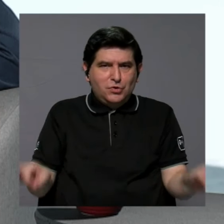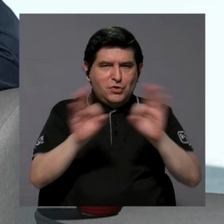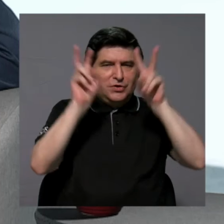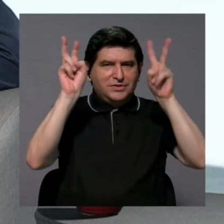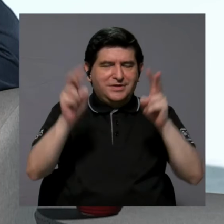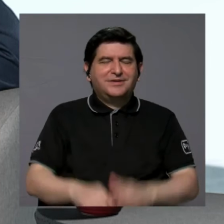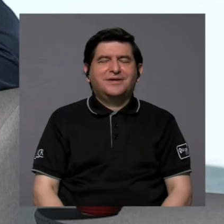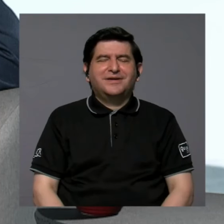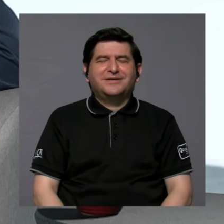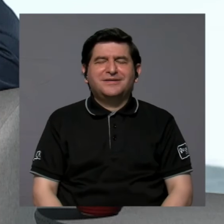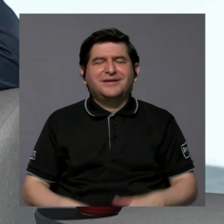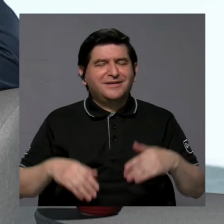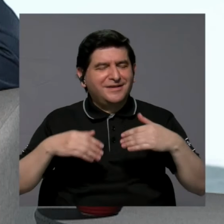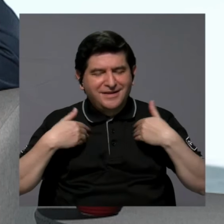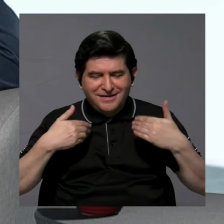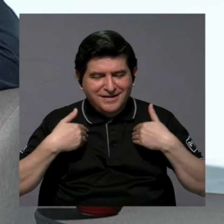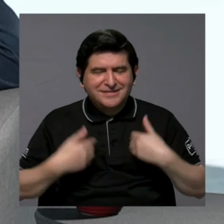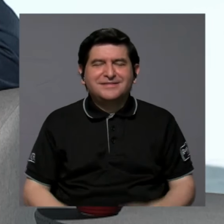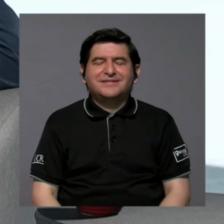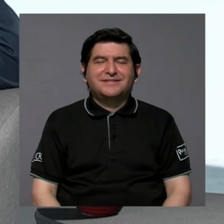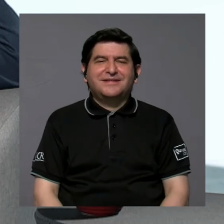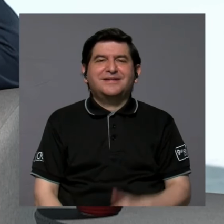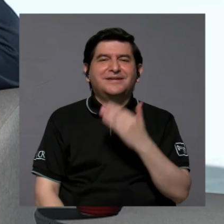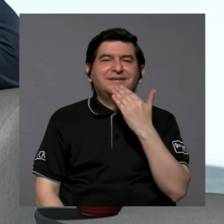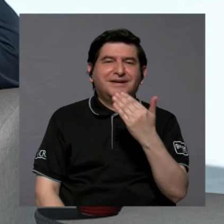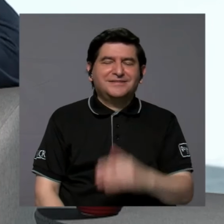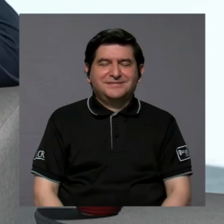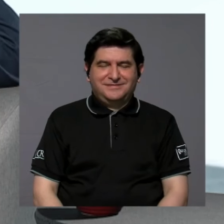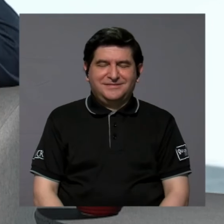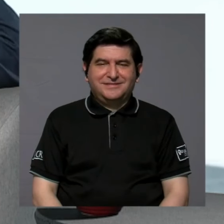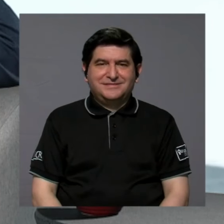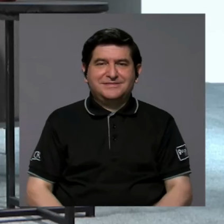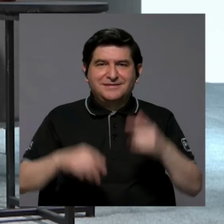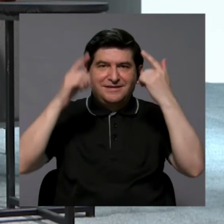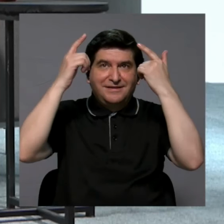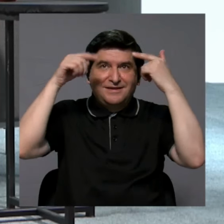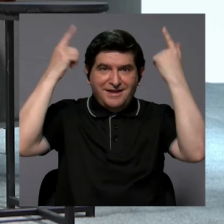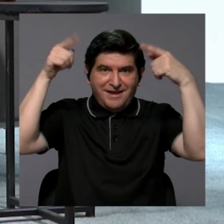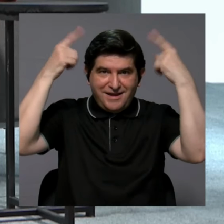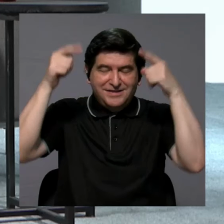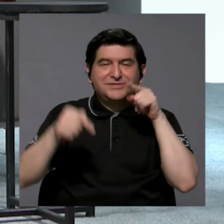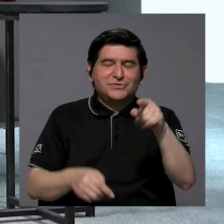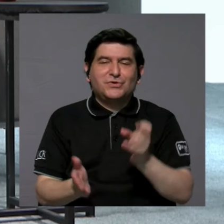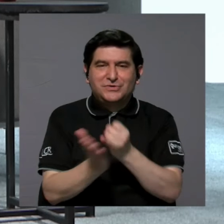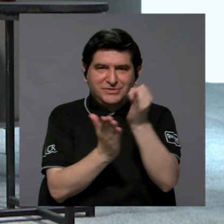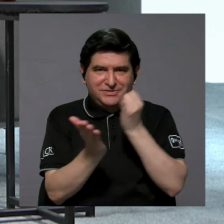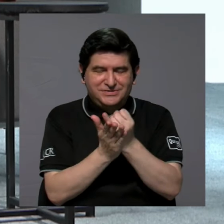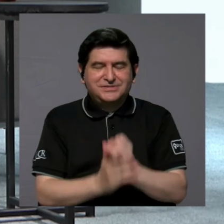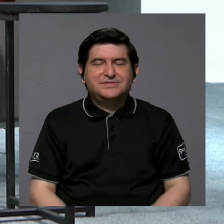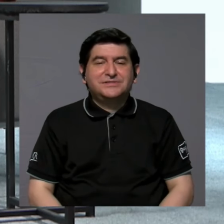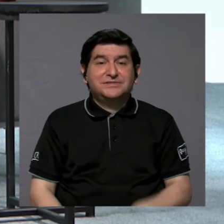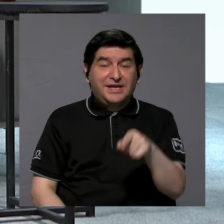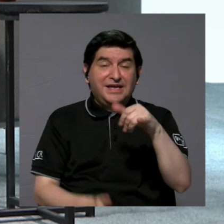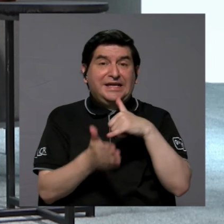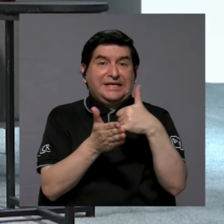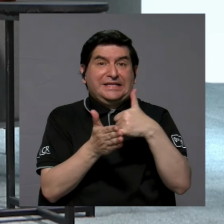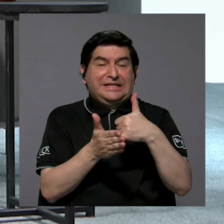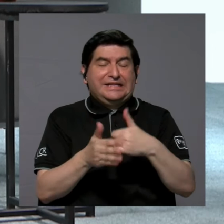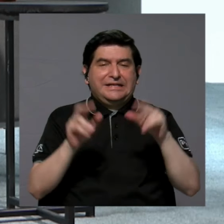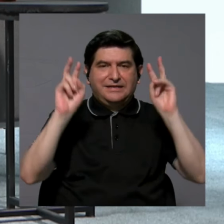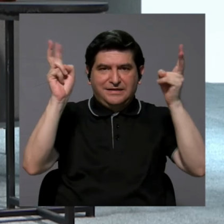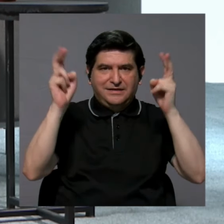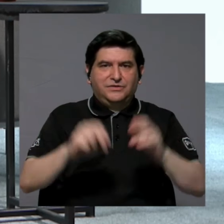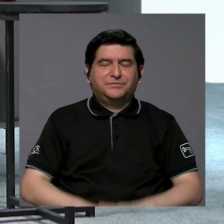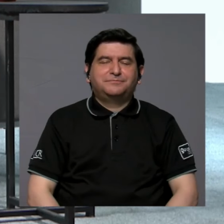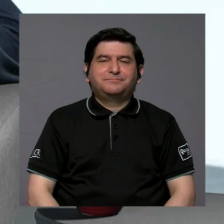importante temática. Me encanta, Gustavo. Muchísimas gracias por la invitación. Muy amable, muchísimas gracias y éxitos en sus investigaciones en este delicado tema.